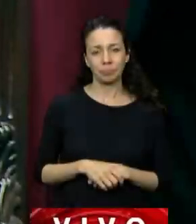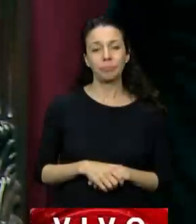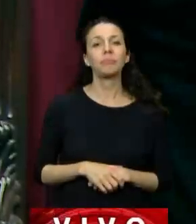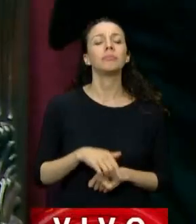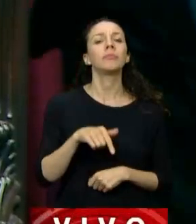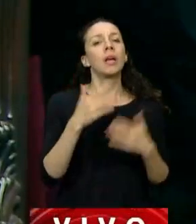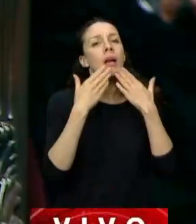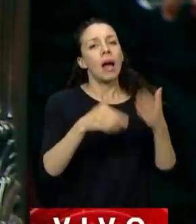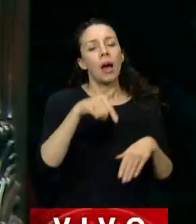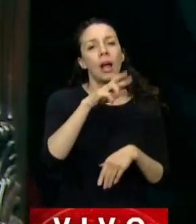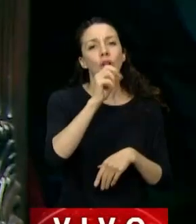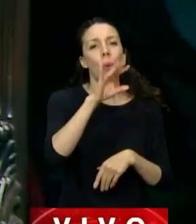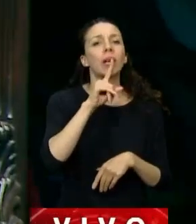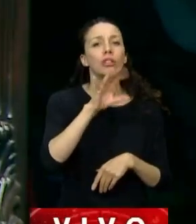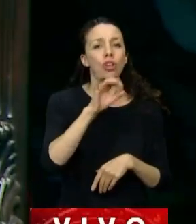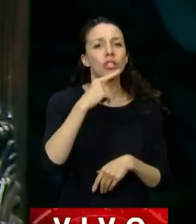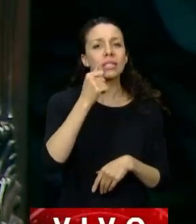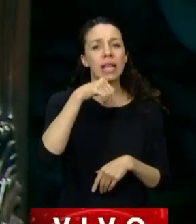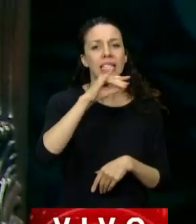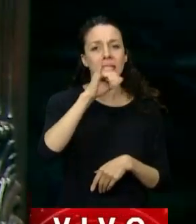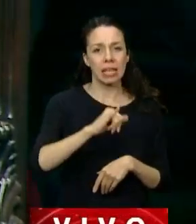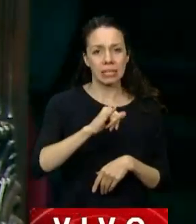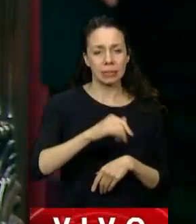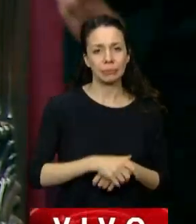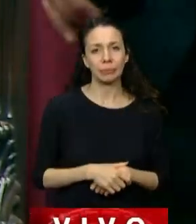en uso de la palabra el diputado Roberto Sánchez.